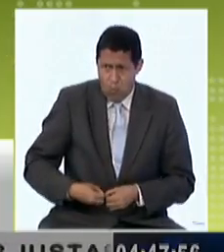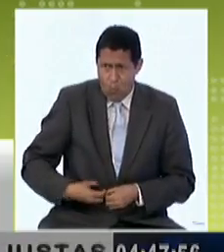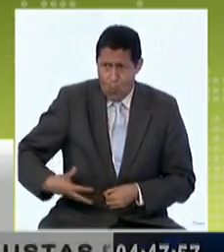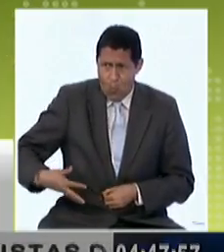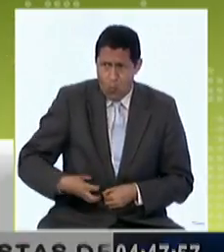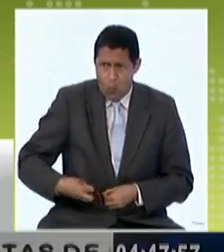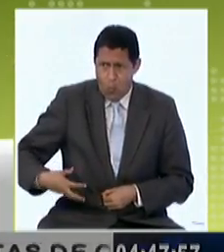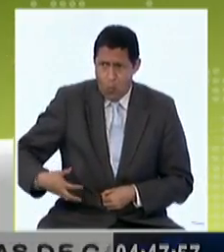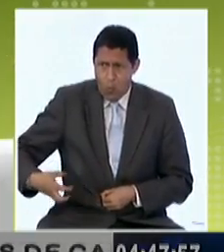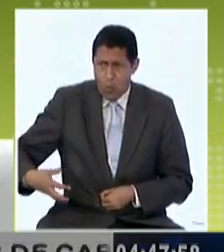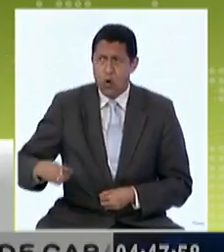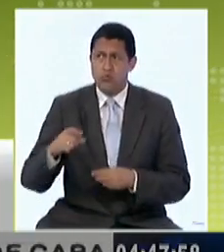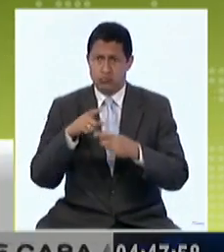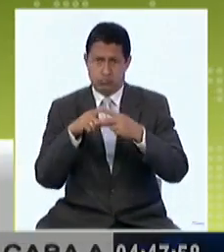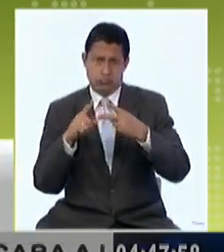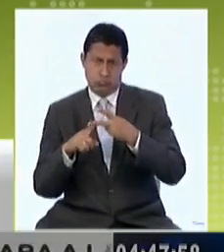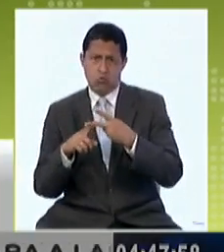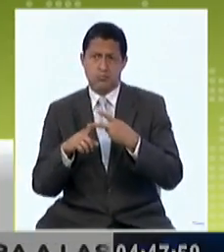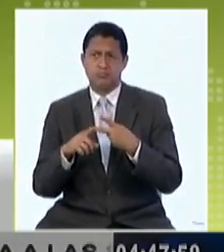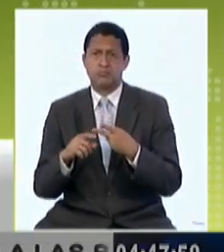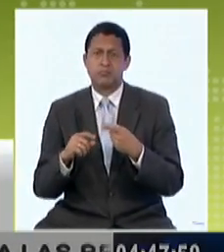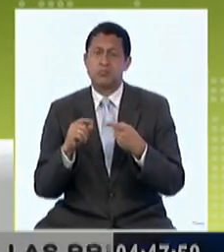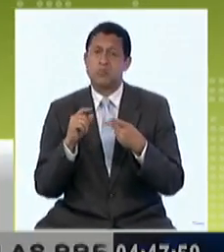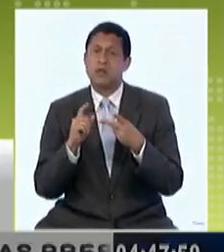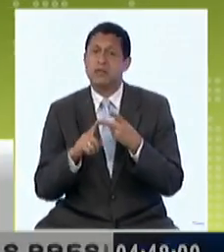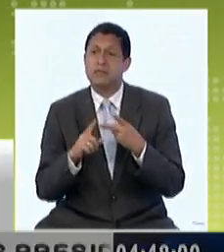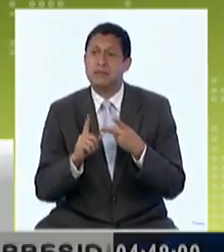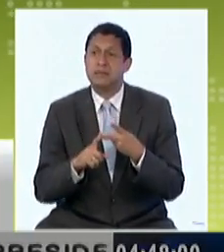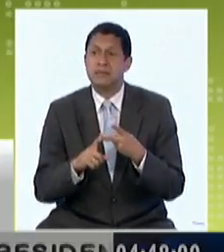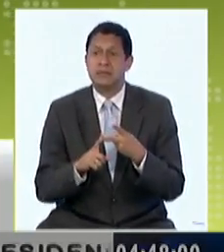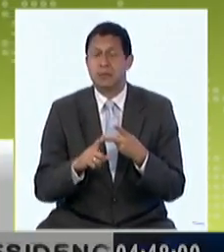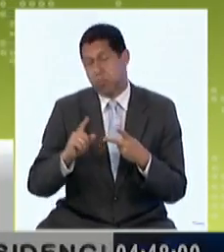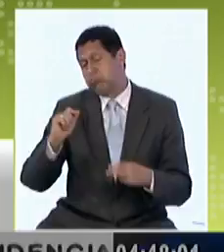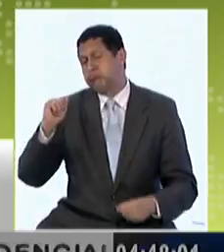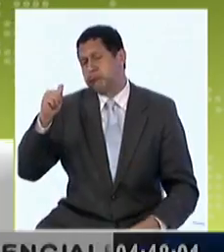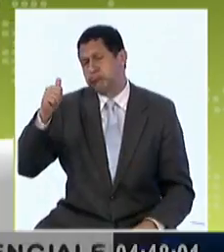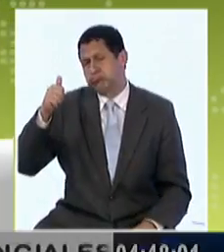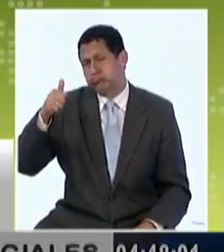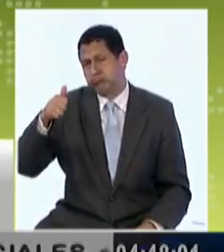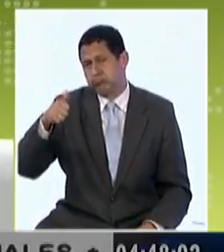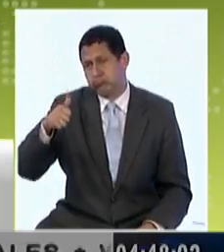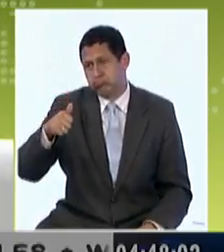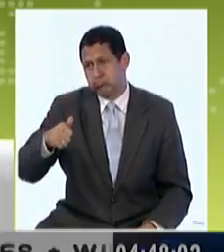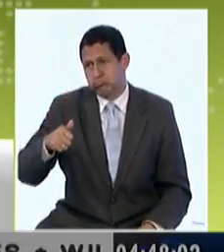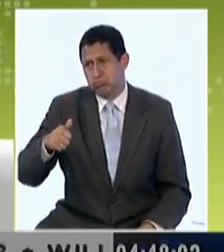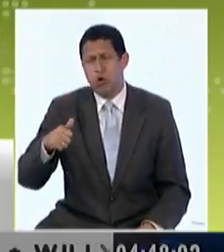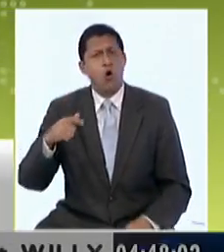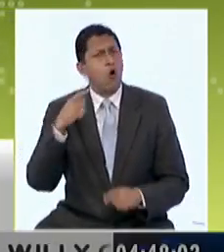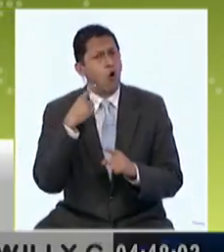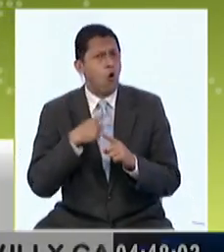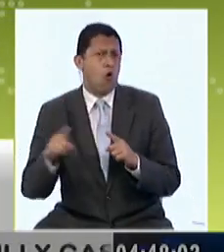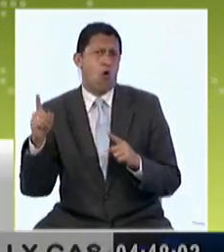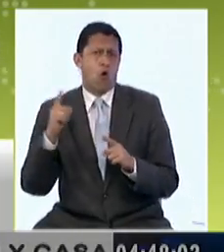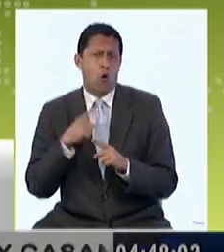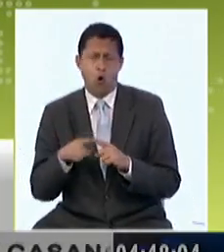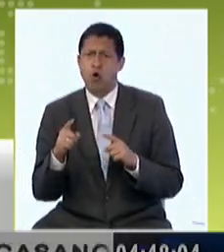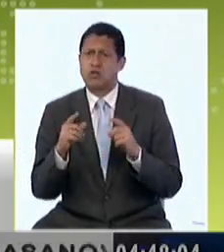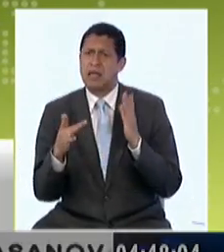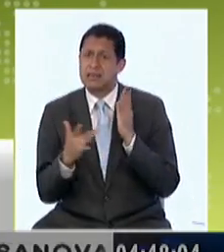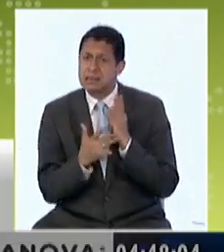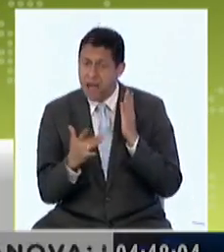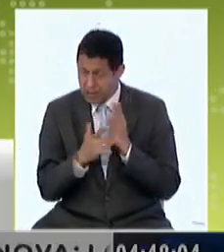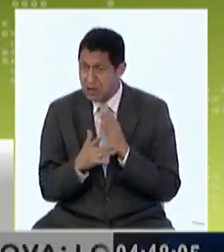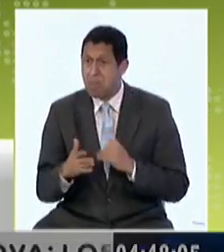grasa usando uh-huh. soluciones vasoconstrictoras. Con el pasar del tiempo, se fueron empleando y desarrollando nuevas tecnologías